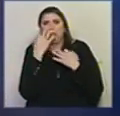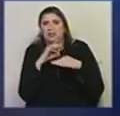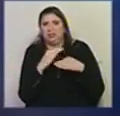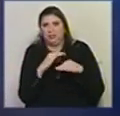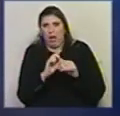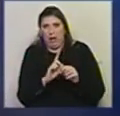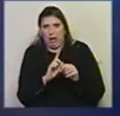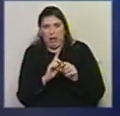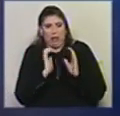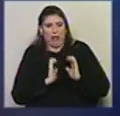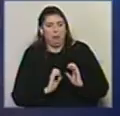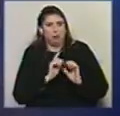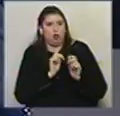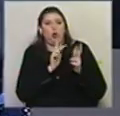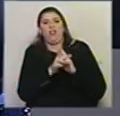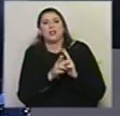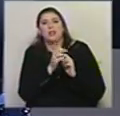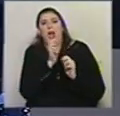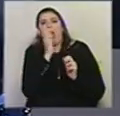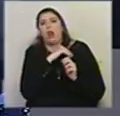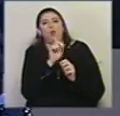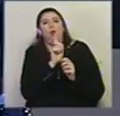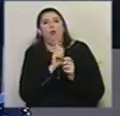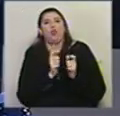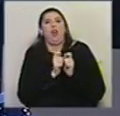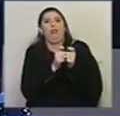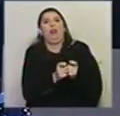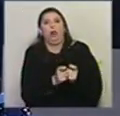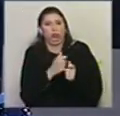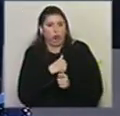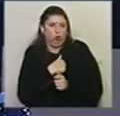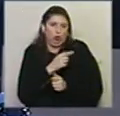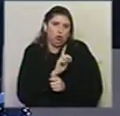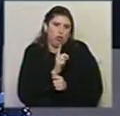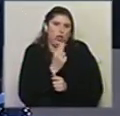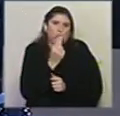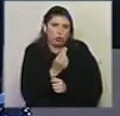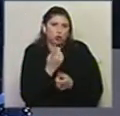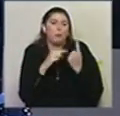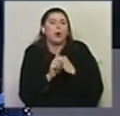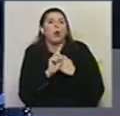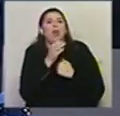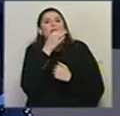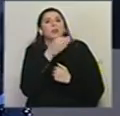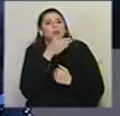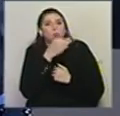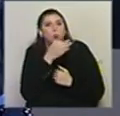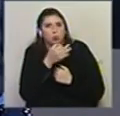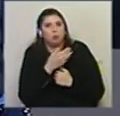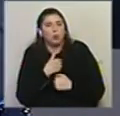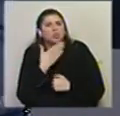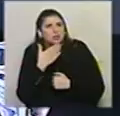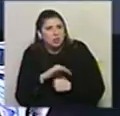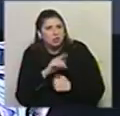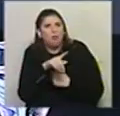capaz éticamente de decir, no lo voy a dar porque, bueno, soy yo quien lo tengo que dar, pero no voy a hacer el discurso que no. Pues yo entiendo que una